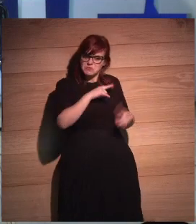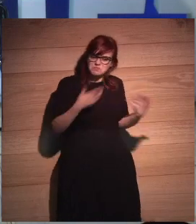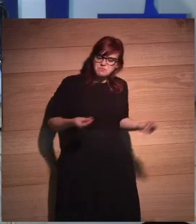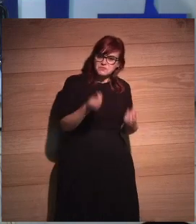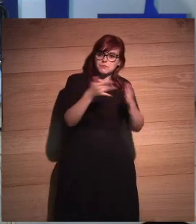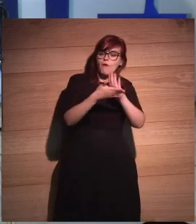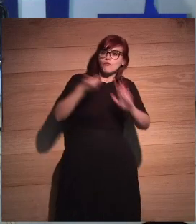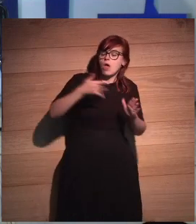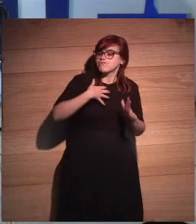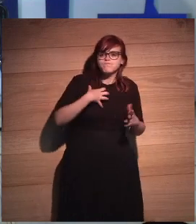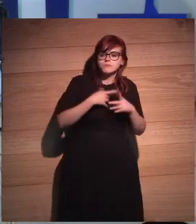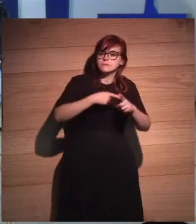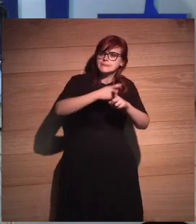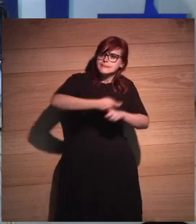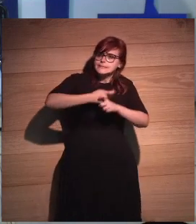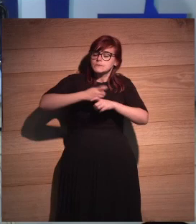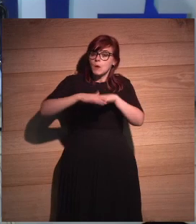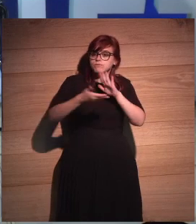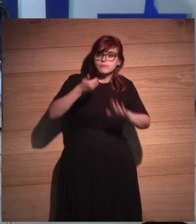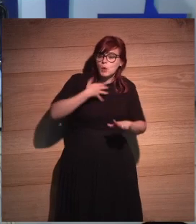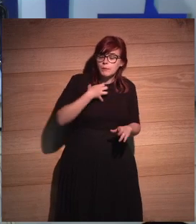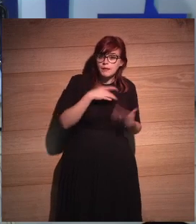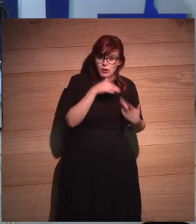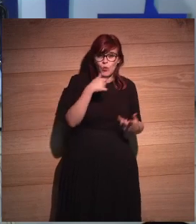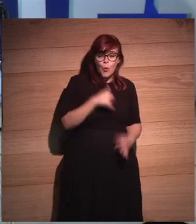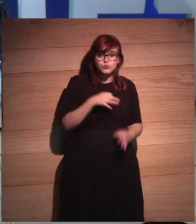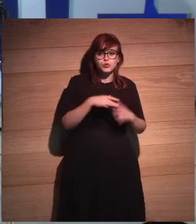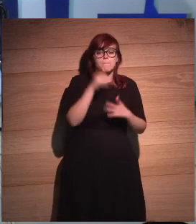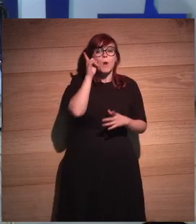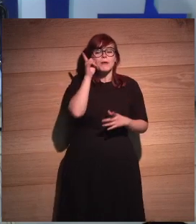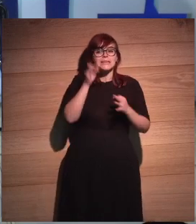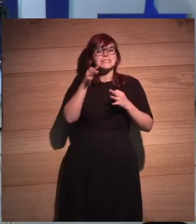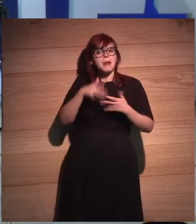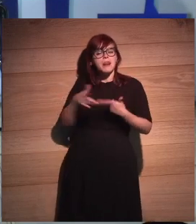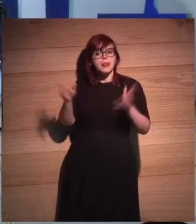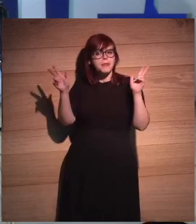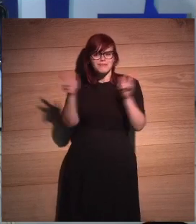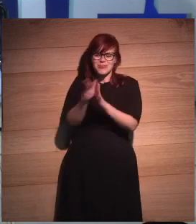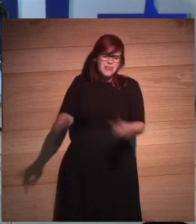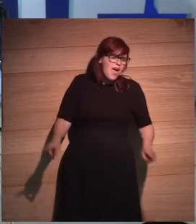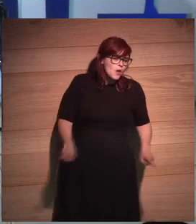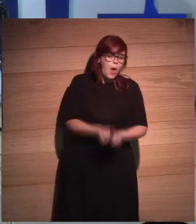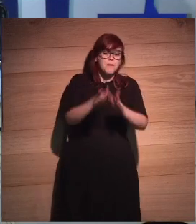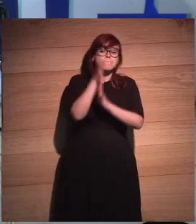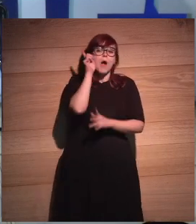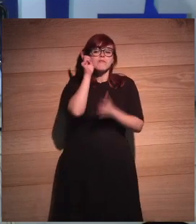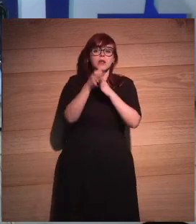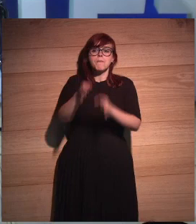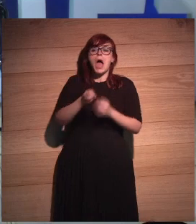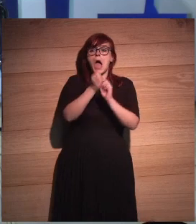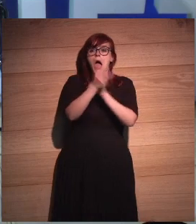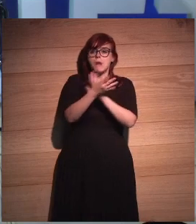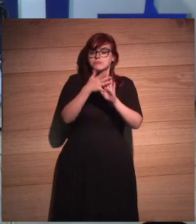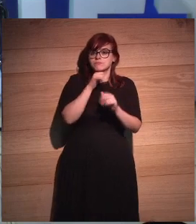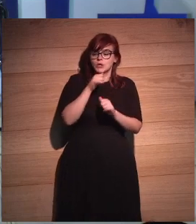gusta y la quieres quitar y no puedes. Y a mí me ha pasado, pero yo me compro mis móviles siempre libres y da igual. En mis móviles libres siguen veniendo